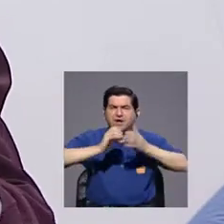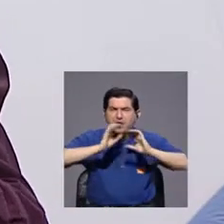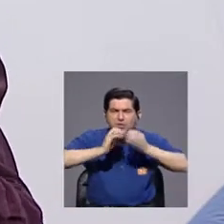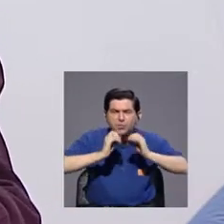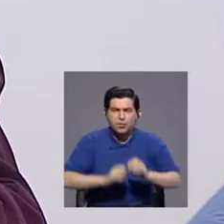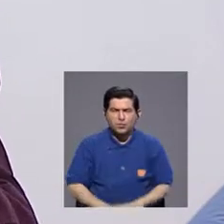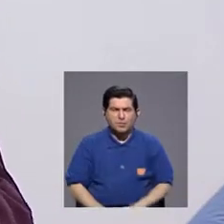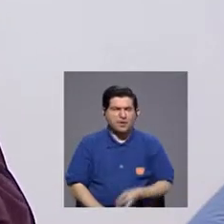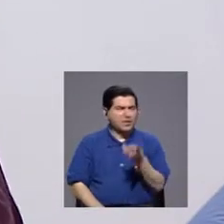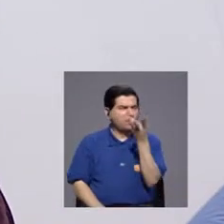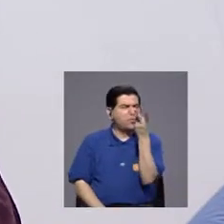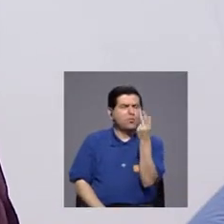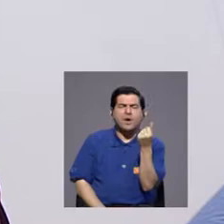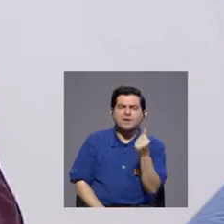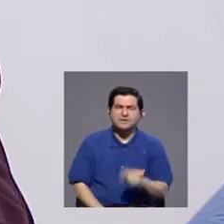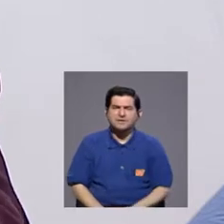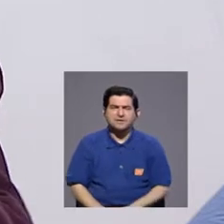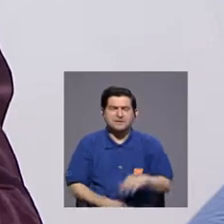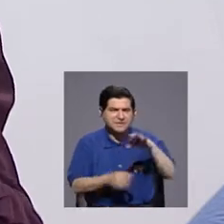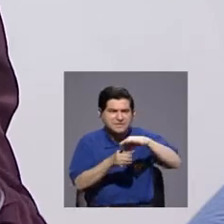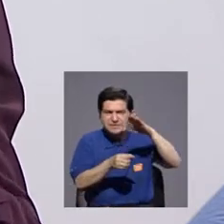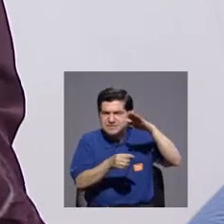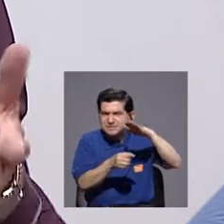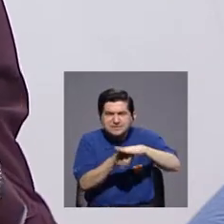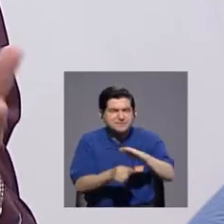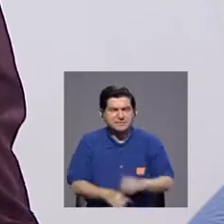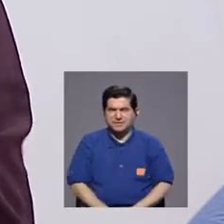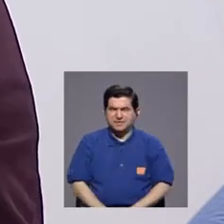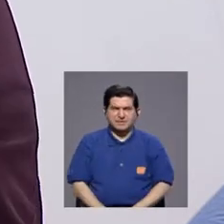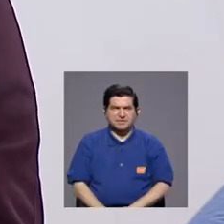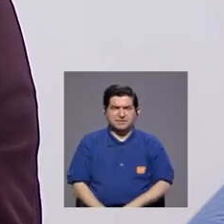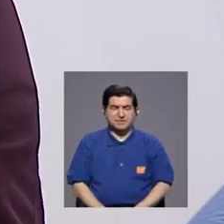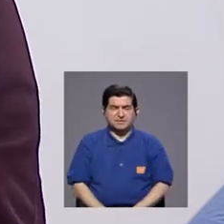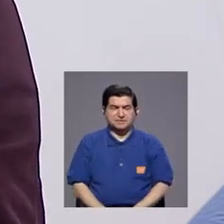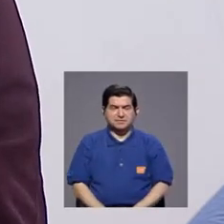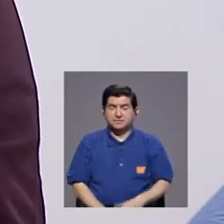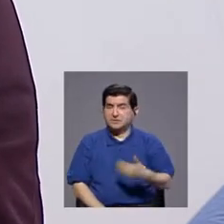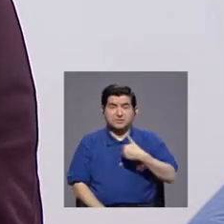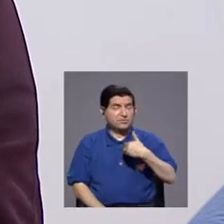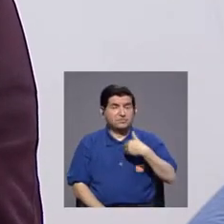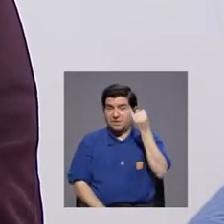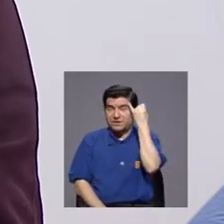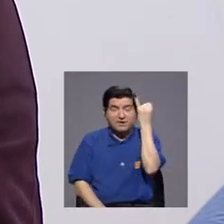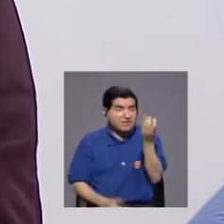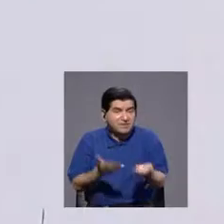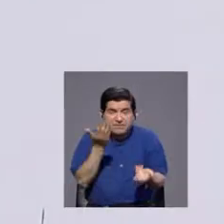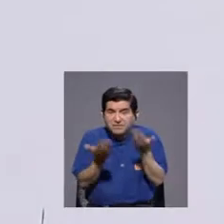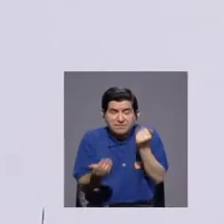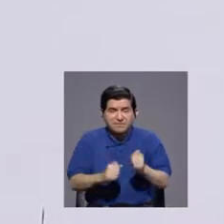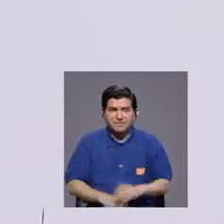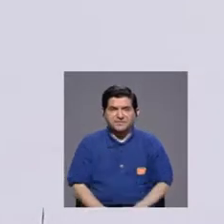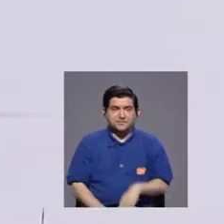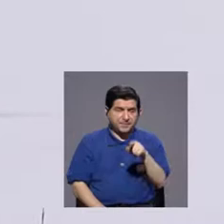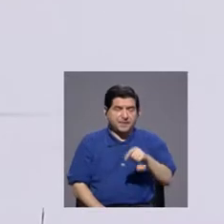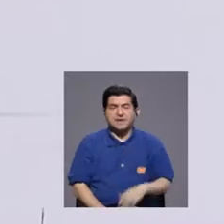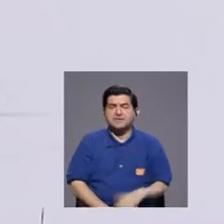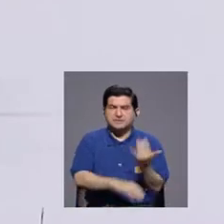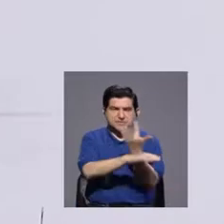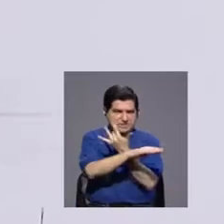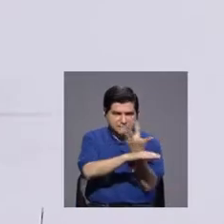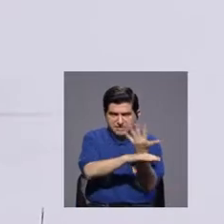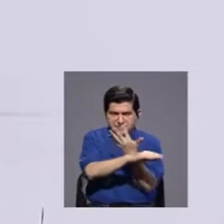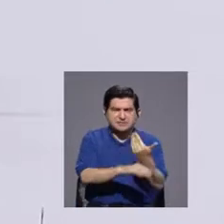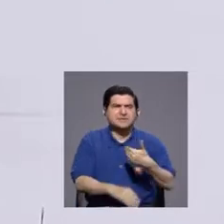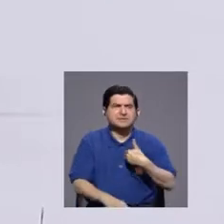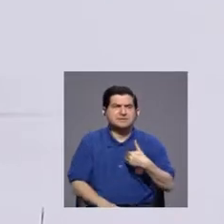cuántas plantas cuántas semillas cuántos callos este porque no tenemos ni idea estas plantas en este momento